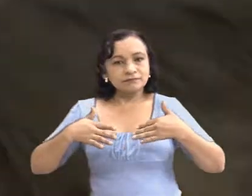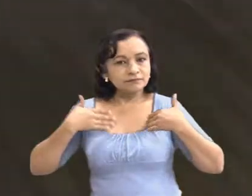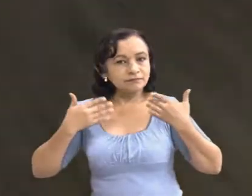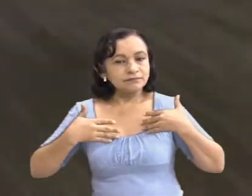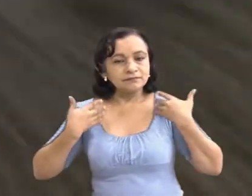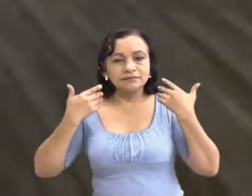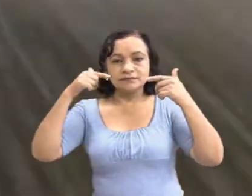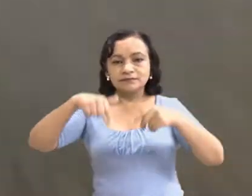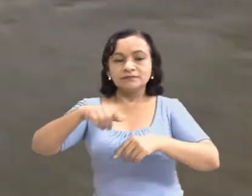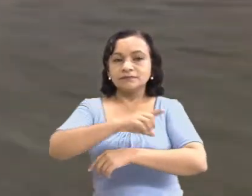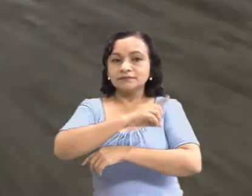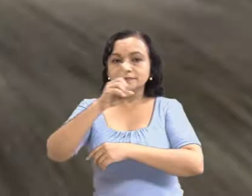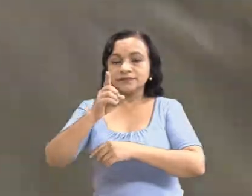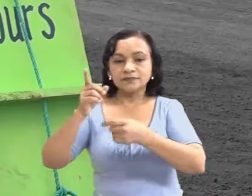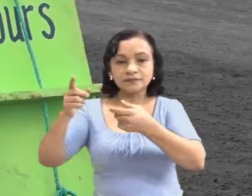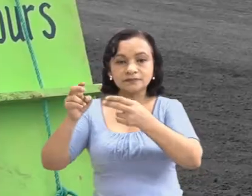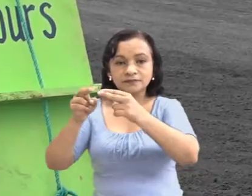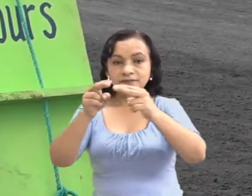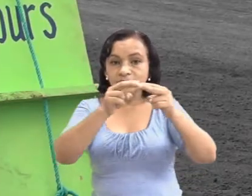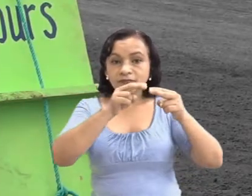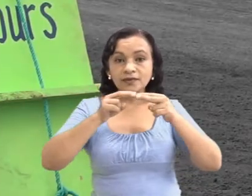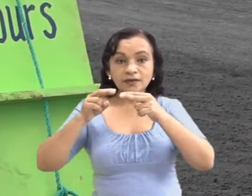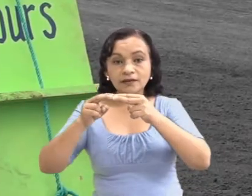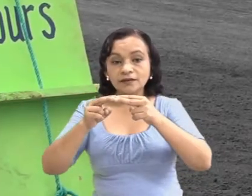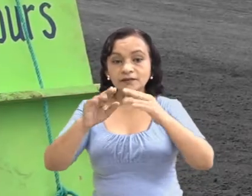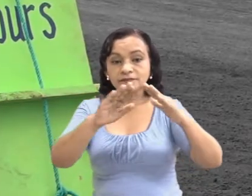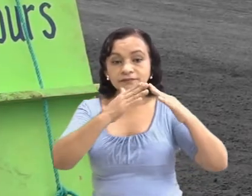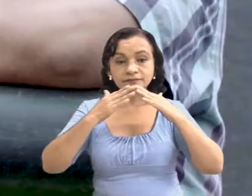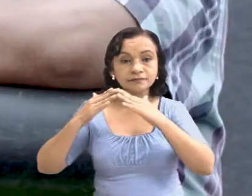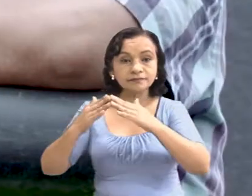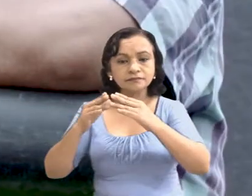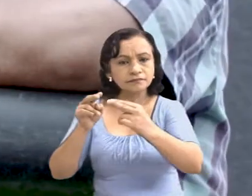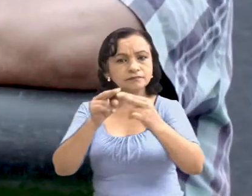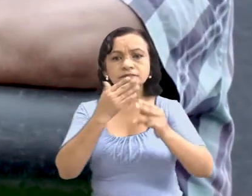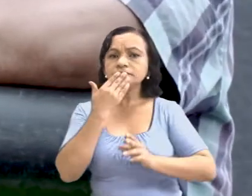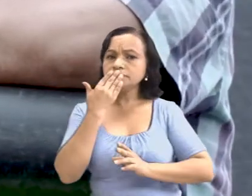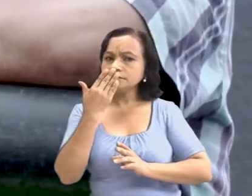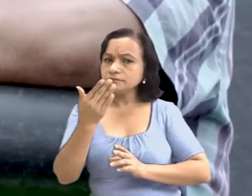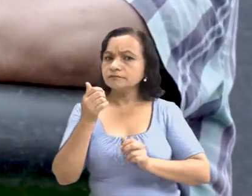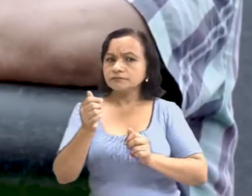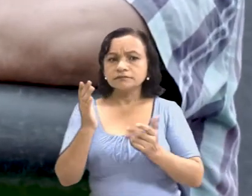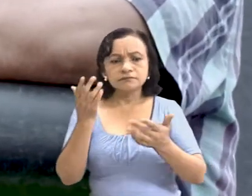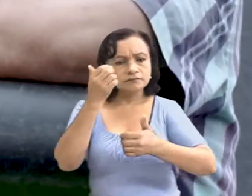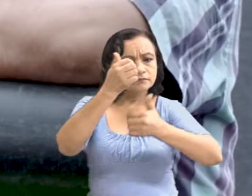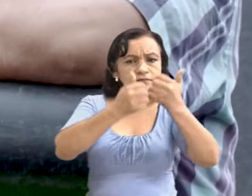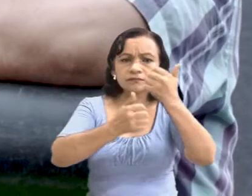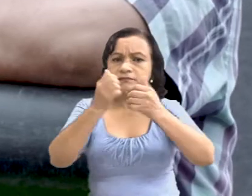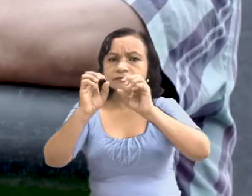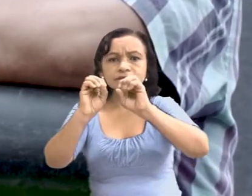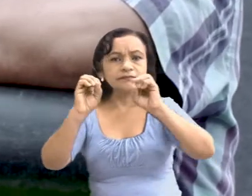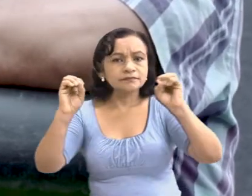divertirse. Hasta este momento la coordinación con las comunidades ha sido excelente, no hemos tenido mayores